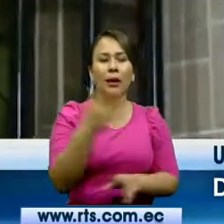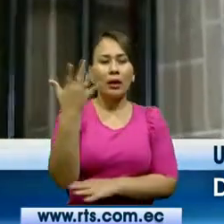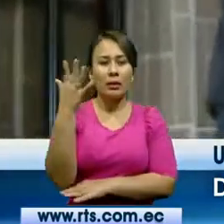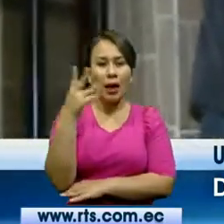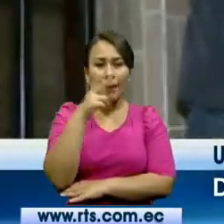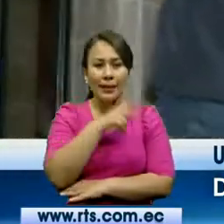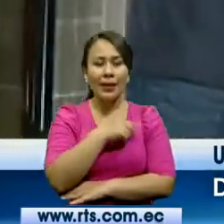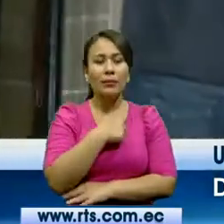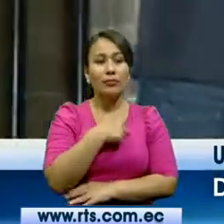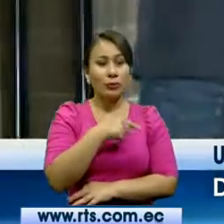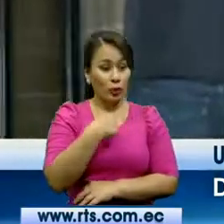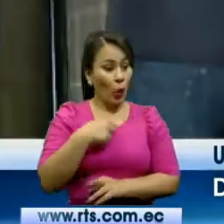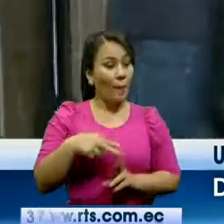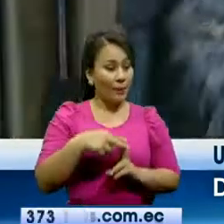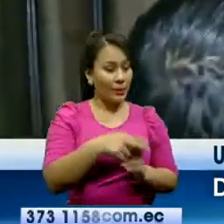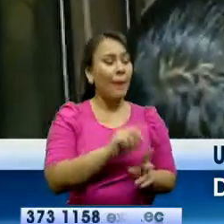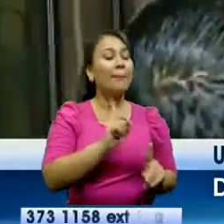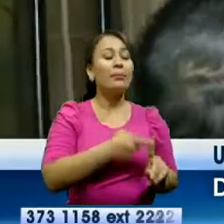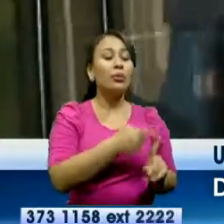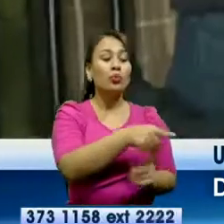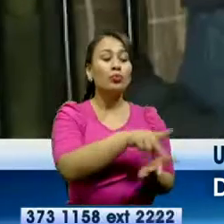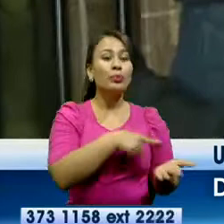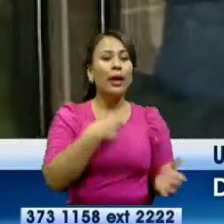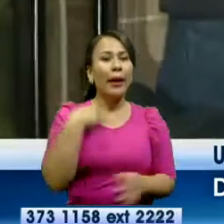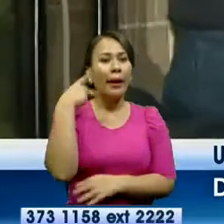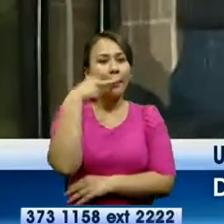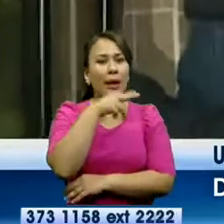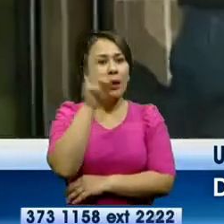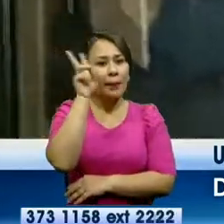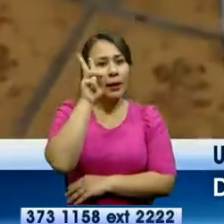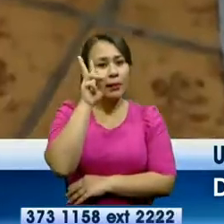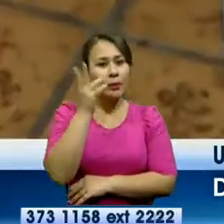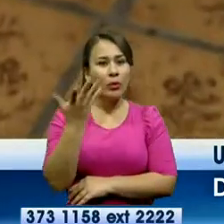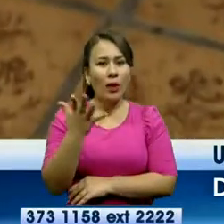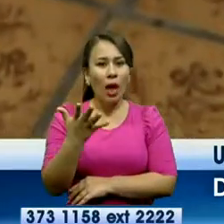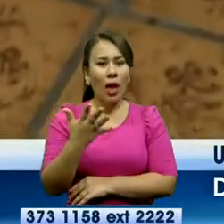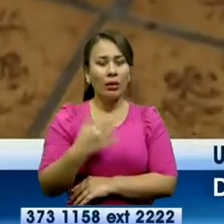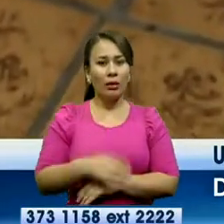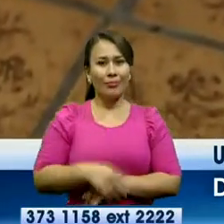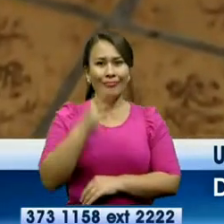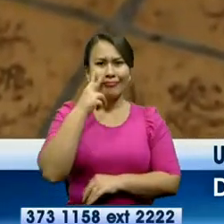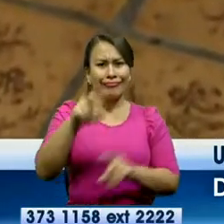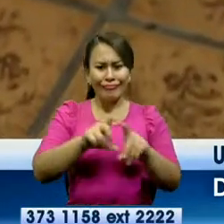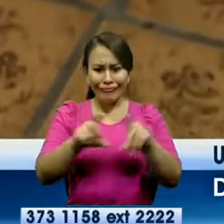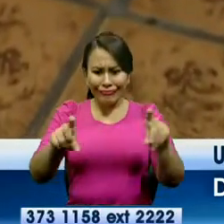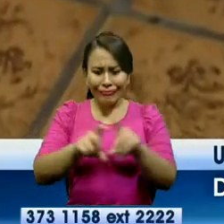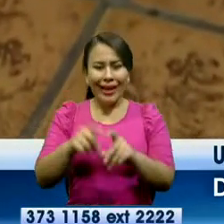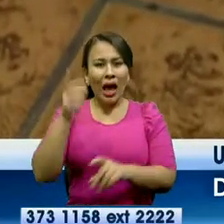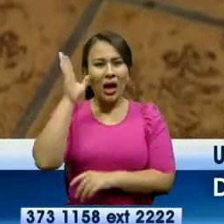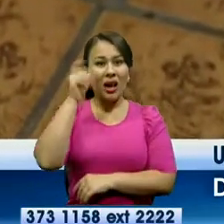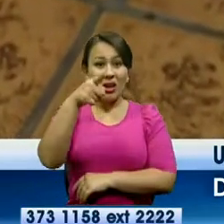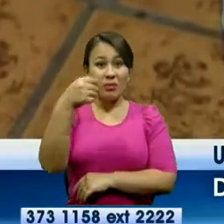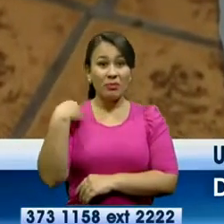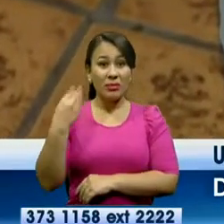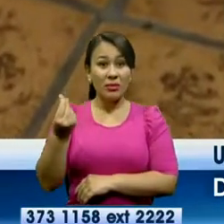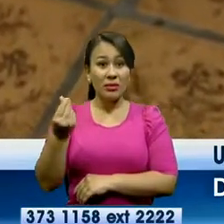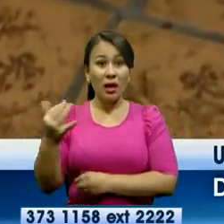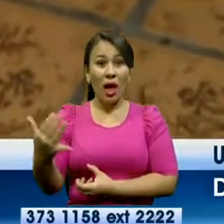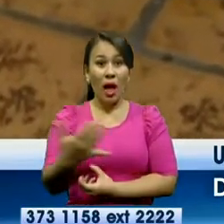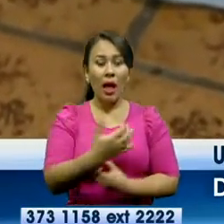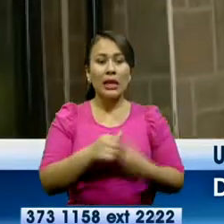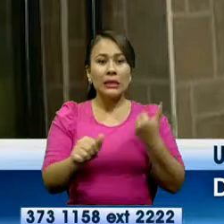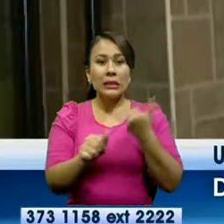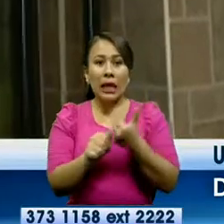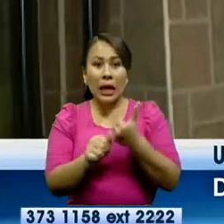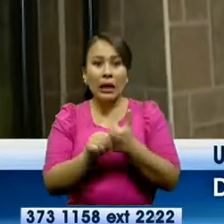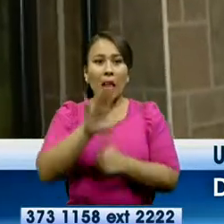presunta red estaba integrada por ciudadanos ecuatorianos y colombianos. Las autoridades estiman que el monto que lograron recaudar sobrepasa el